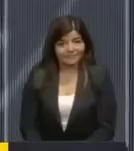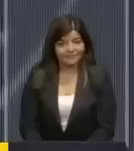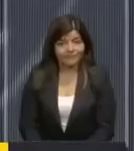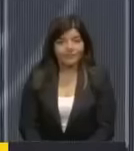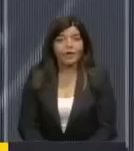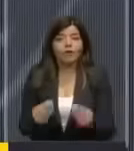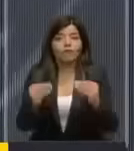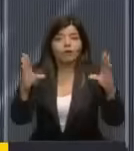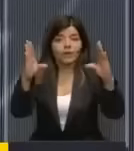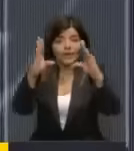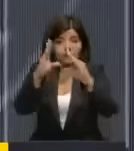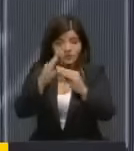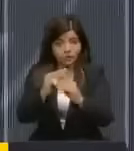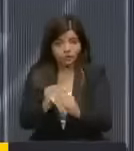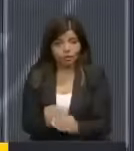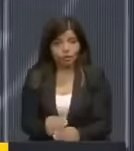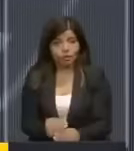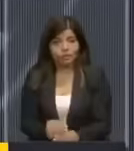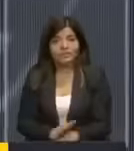Buenas noches